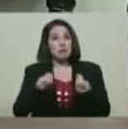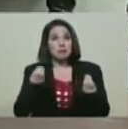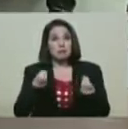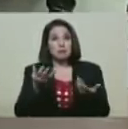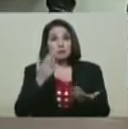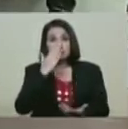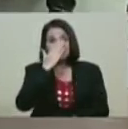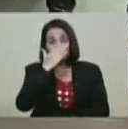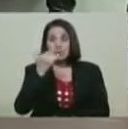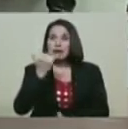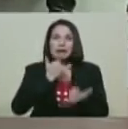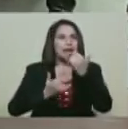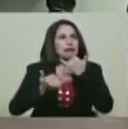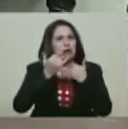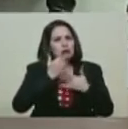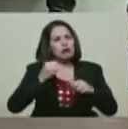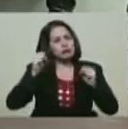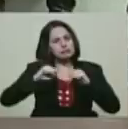A veces cometemos errores,